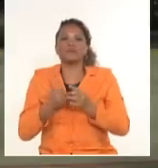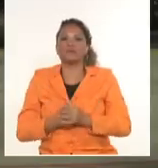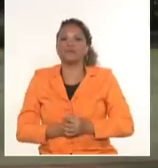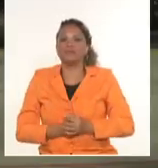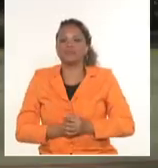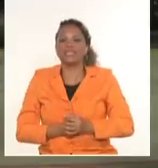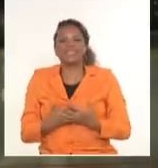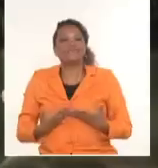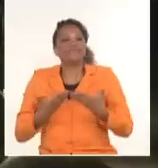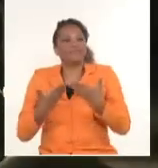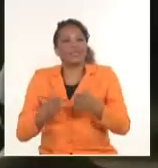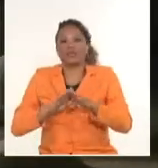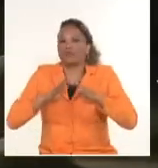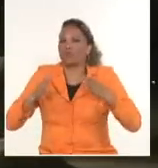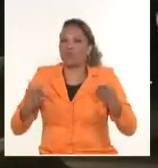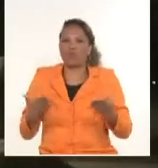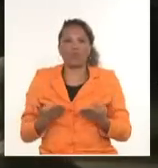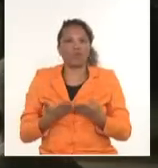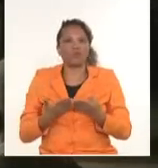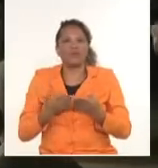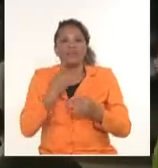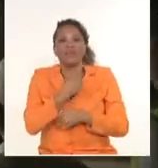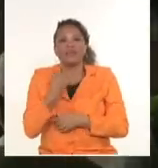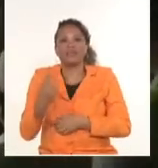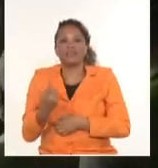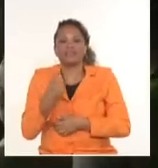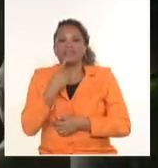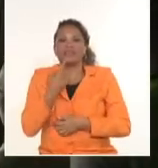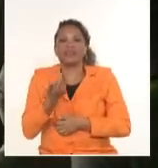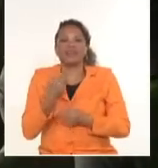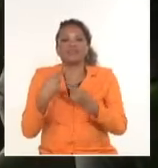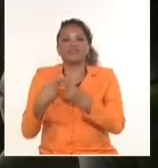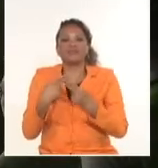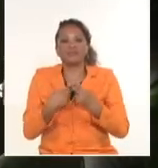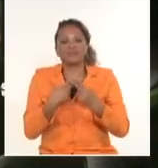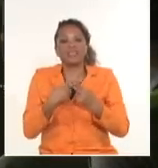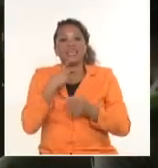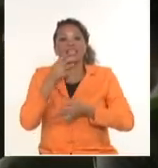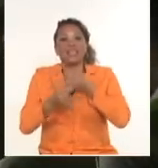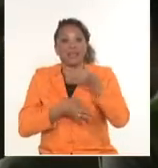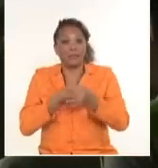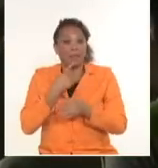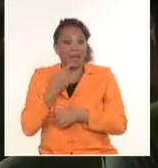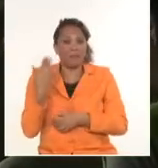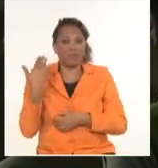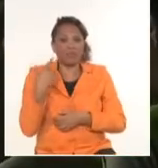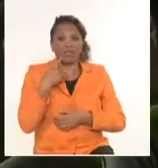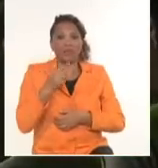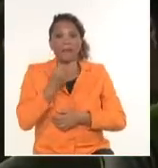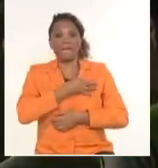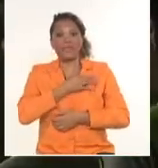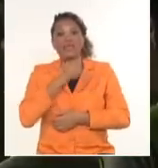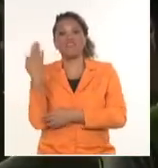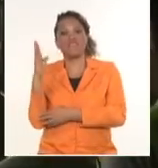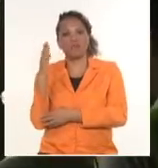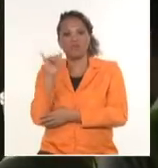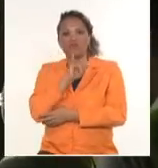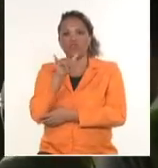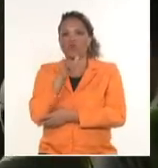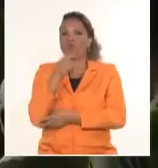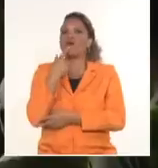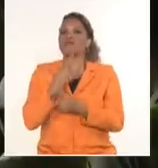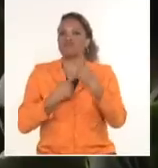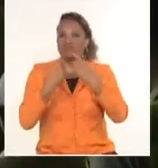al máximo, en cada una de las competiciones. Ya lo decíamos ahorita, están las medallas de bronce también que tienen pues un